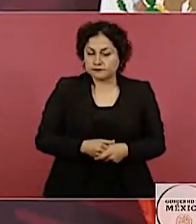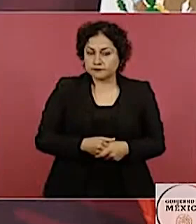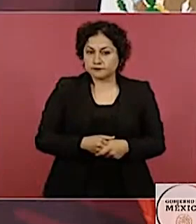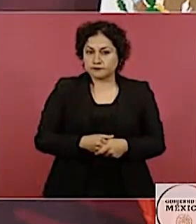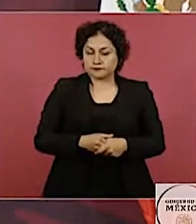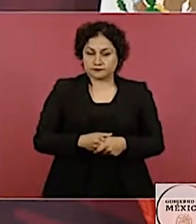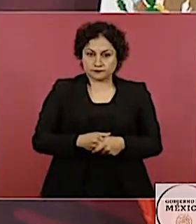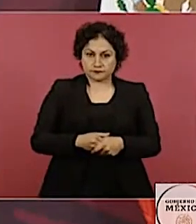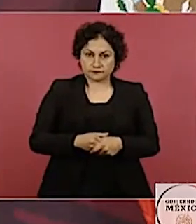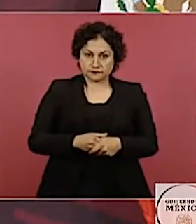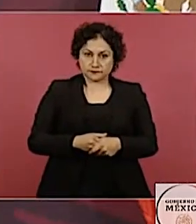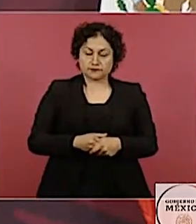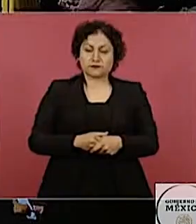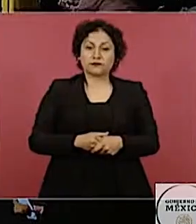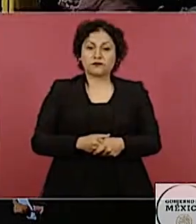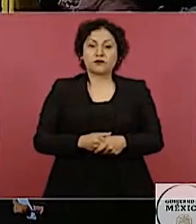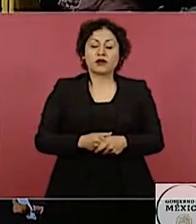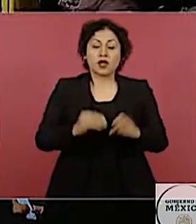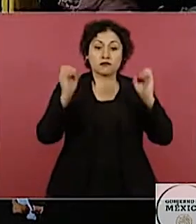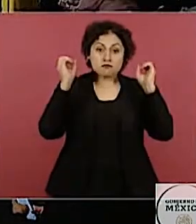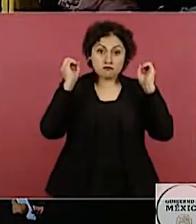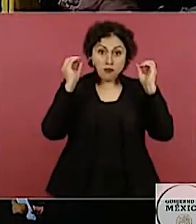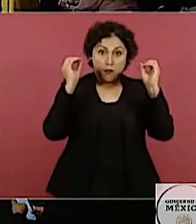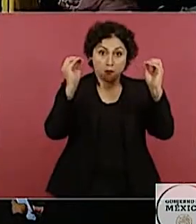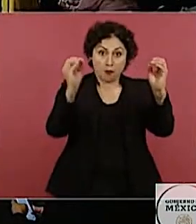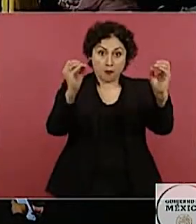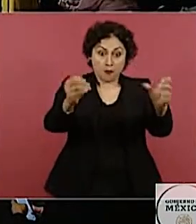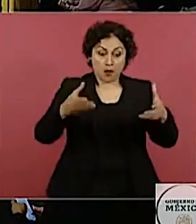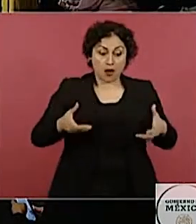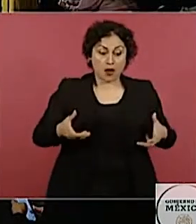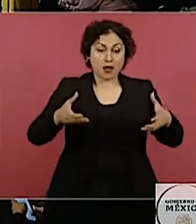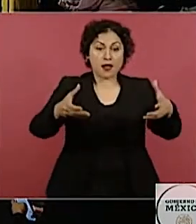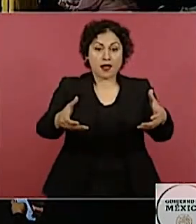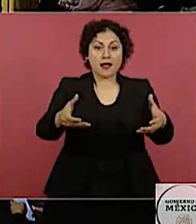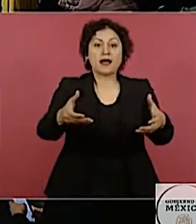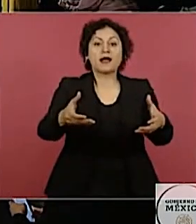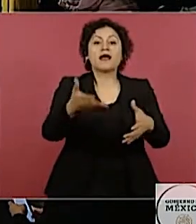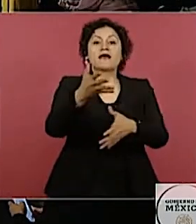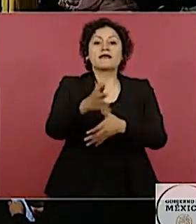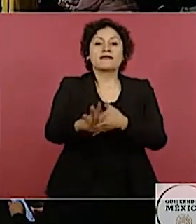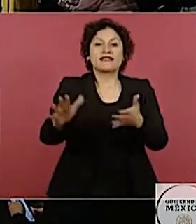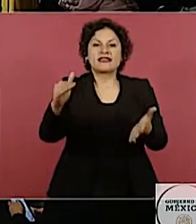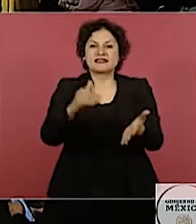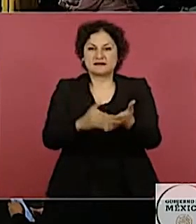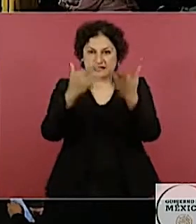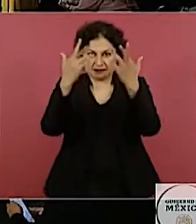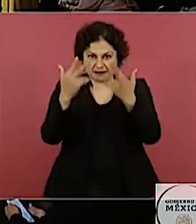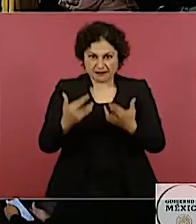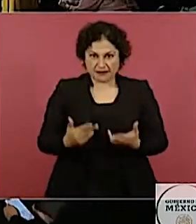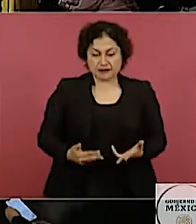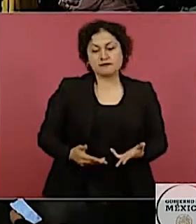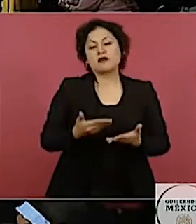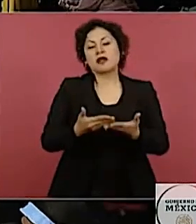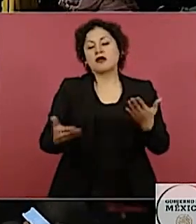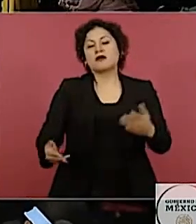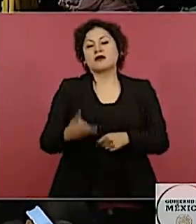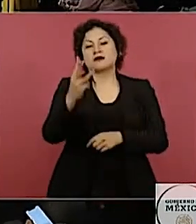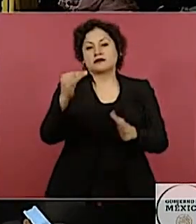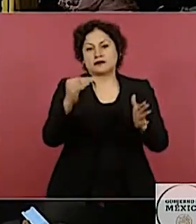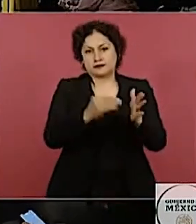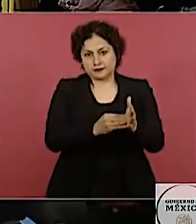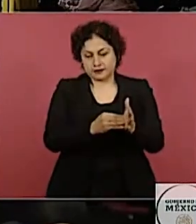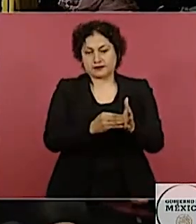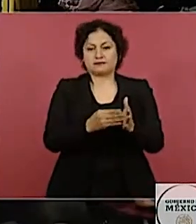estamos recuperando los postes de 100000 este dañados llevamos 3570 el día de hoy andaremos duplicando esa